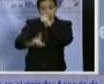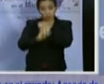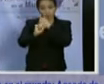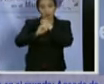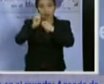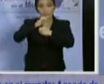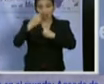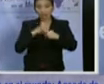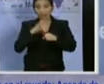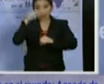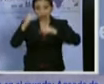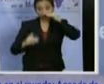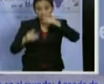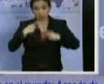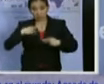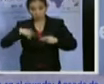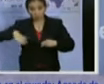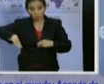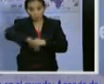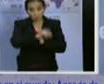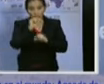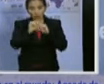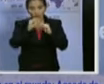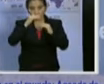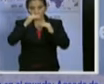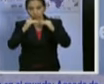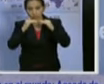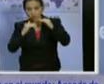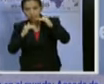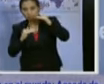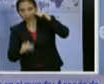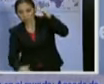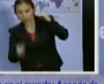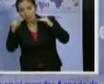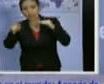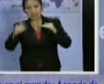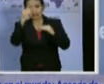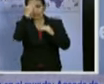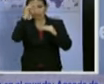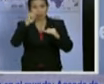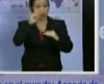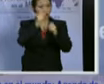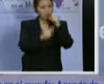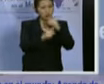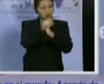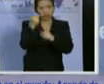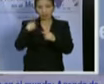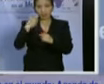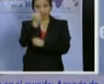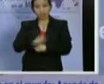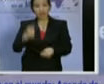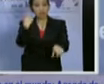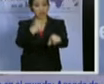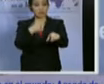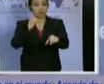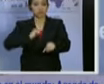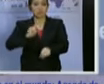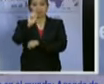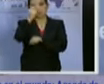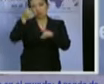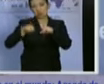de la desigualdad. La desigualdad creciente, que actualmente es uno de los fenómenos que algunos analistas han definido como la enfermedad del siglo